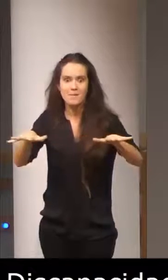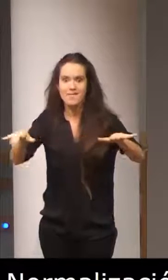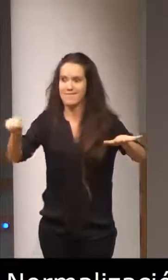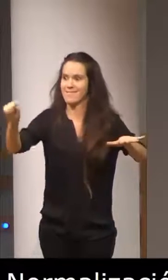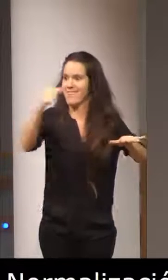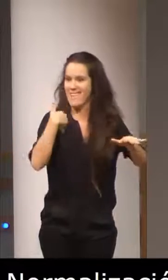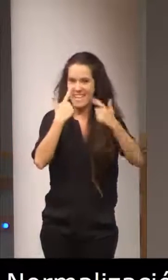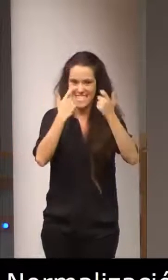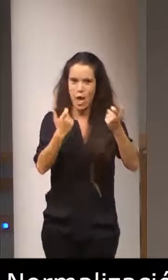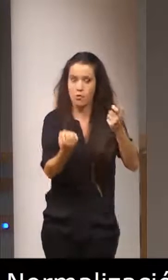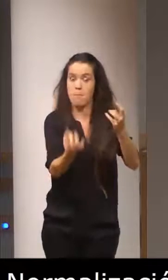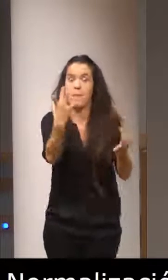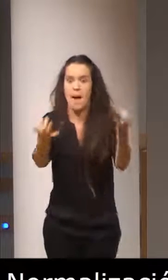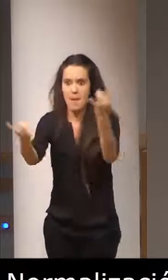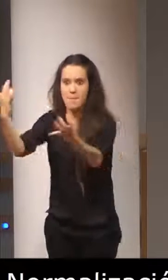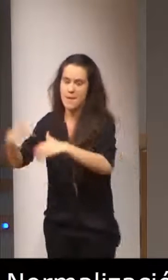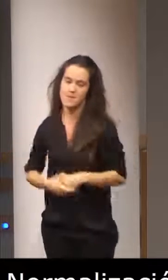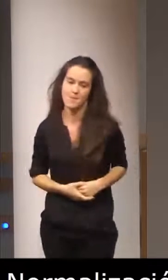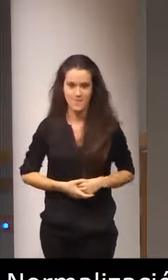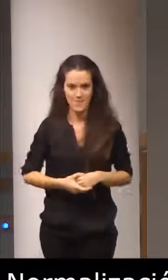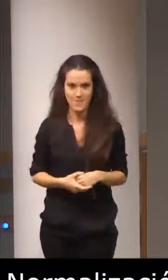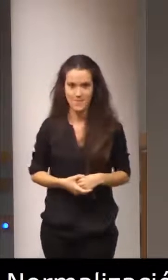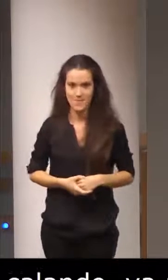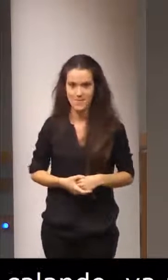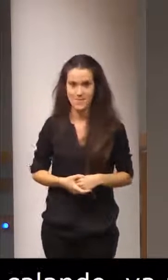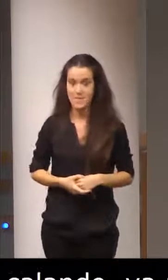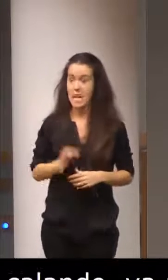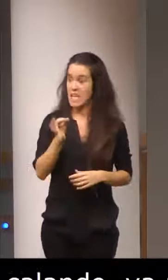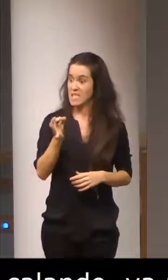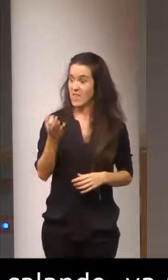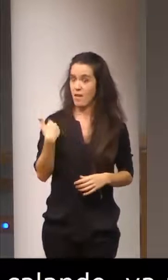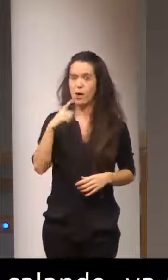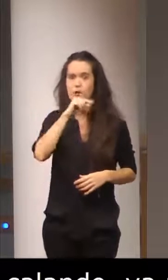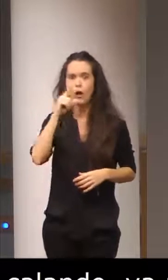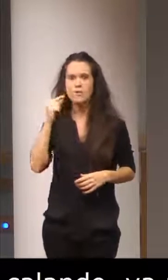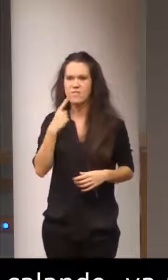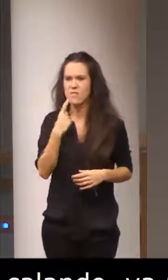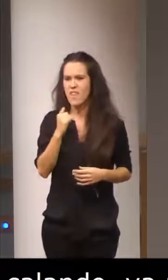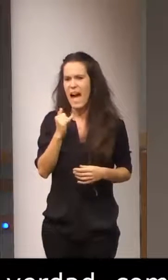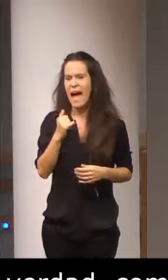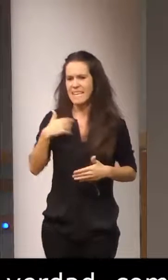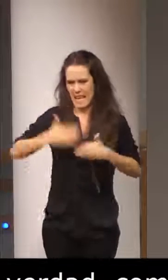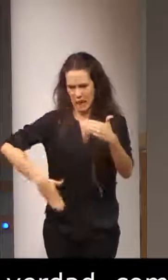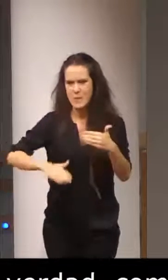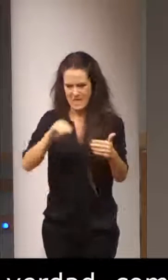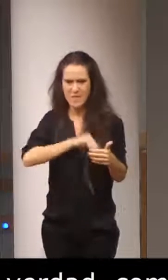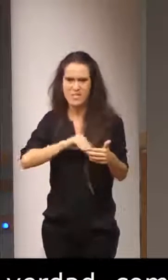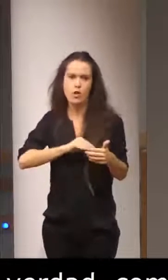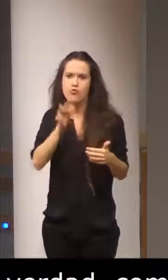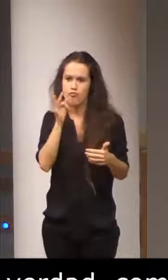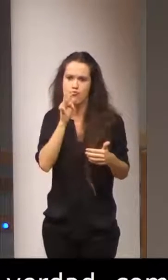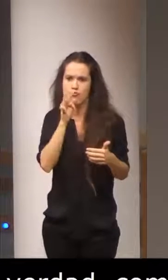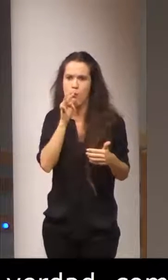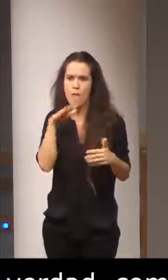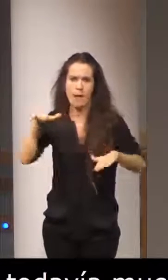efectos y siendo verdad como decía Conchita que hay todavía muchas limitaciones y mucha alguna separación limitaciones en